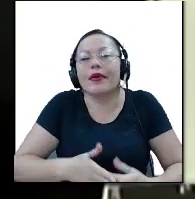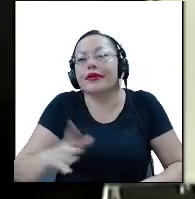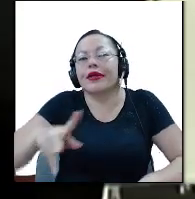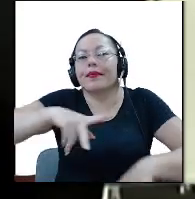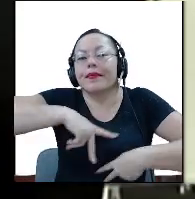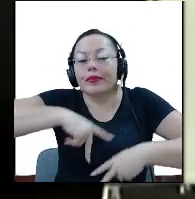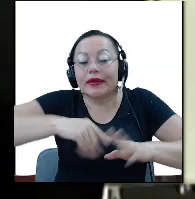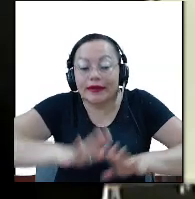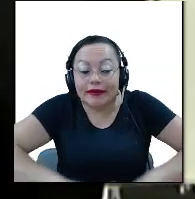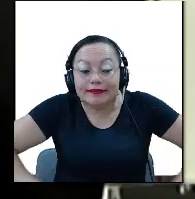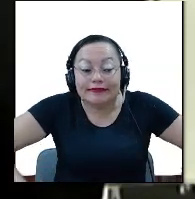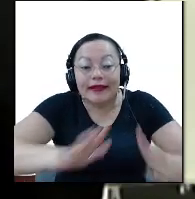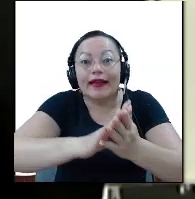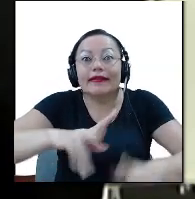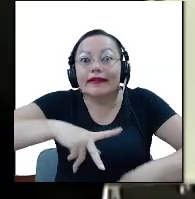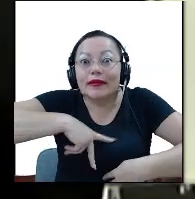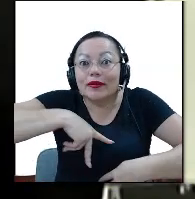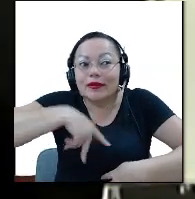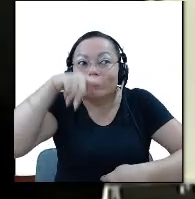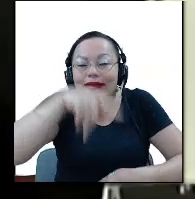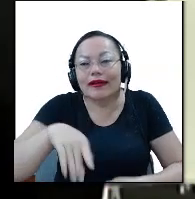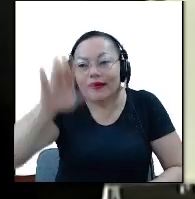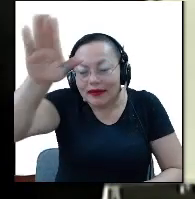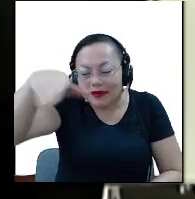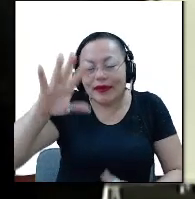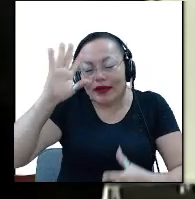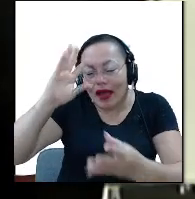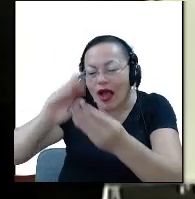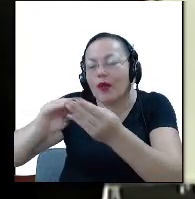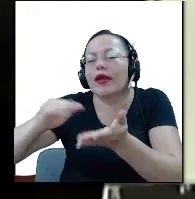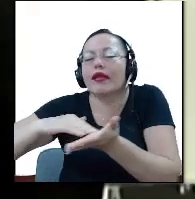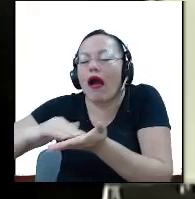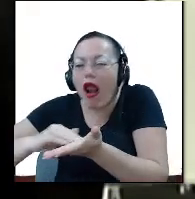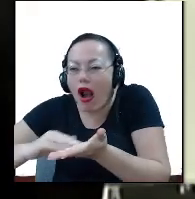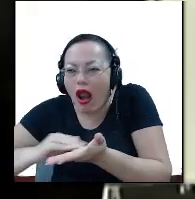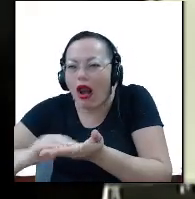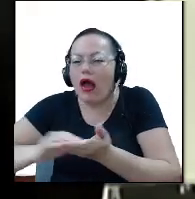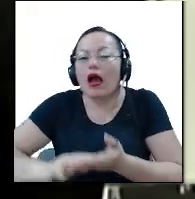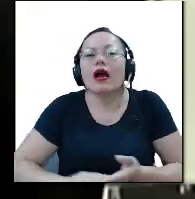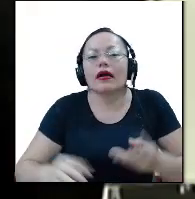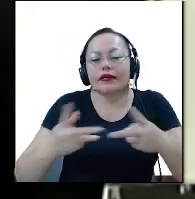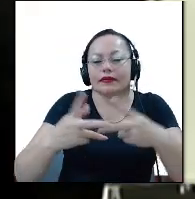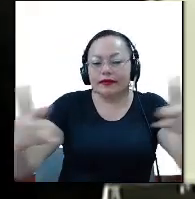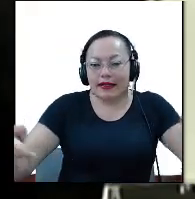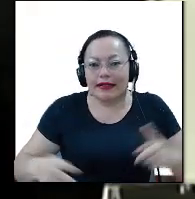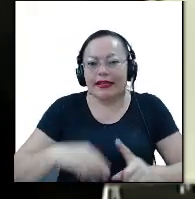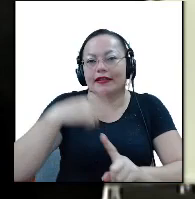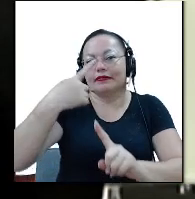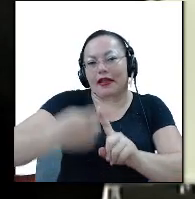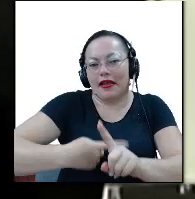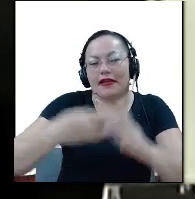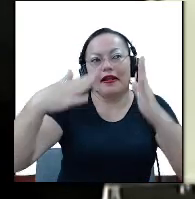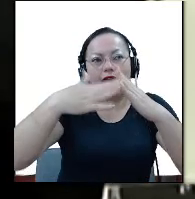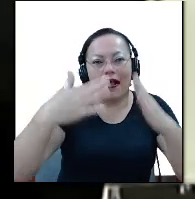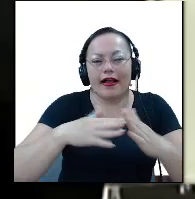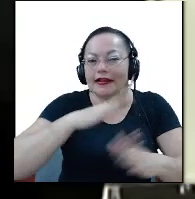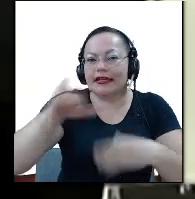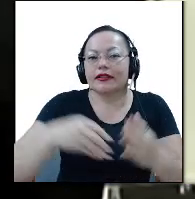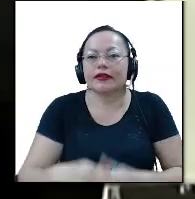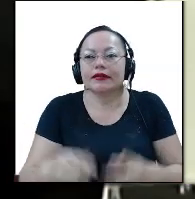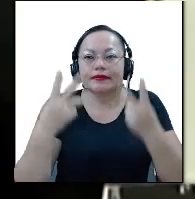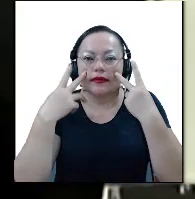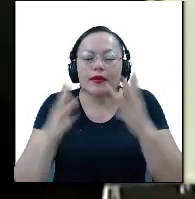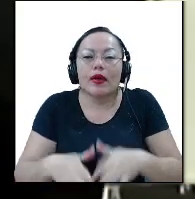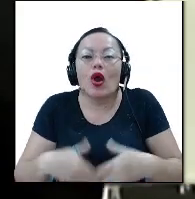hablando se entiende la gente, hable con el dueño del establecimiento, hable con el dueño del local, hable con el arrendador y miren a